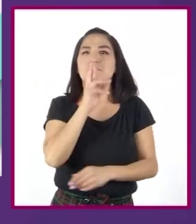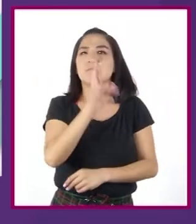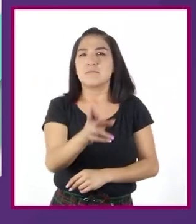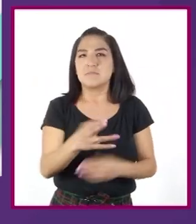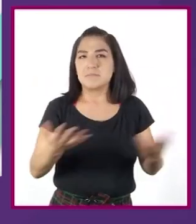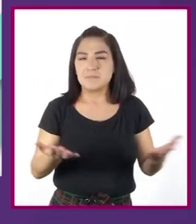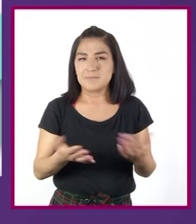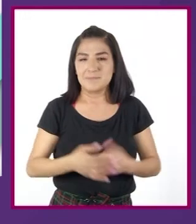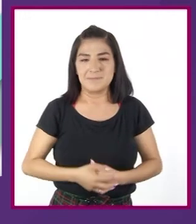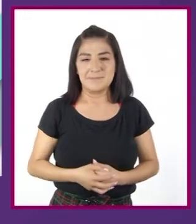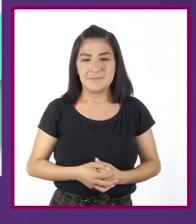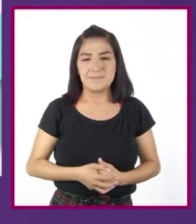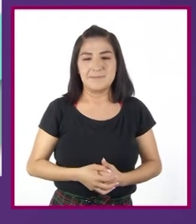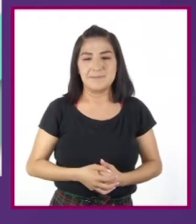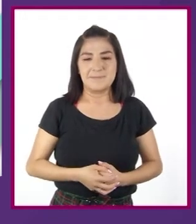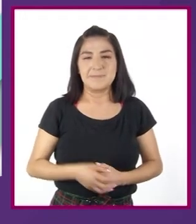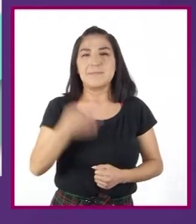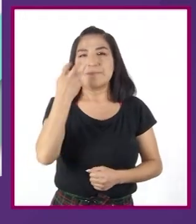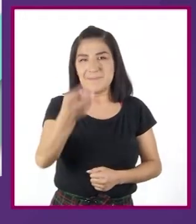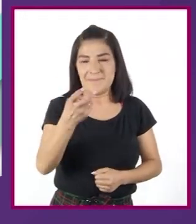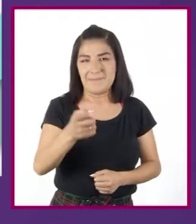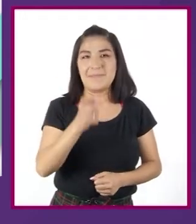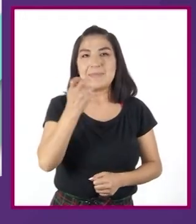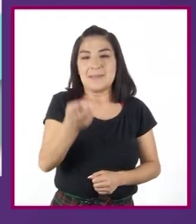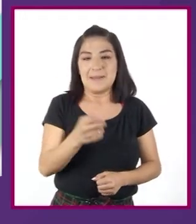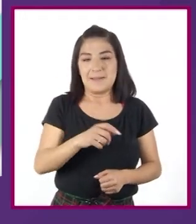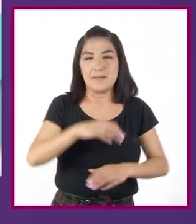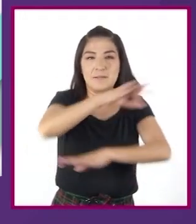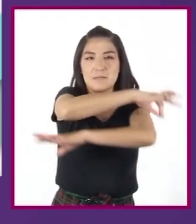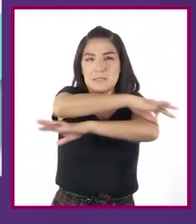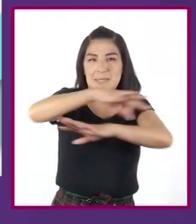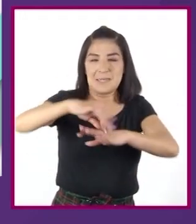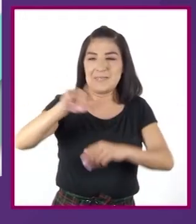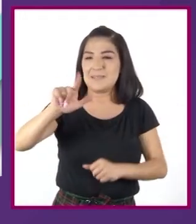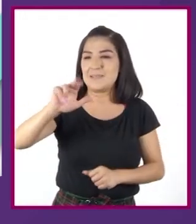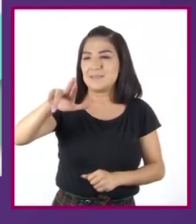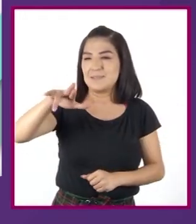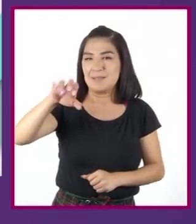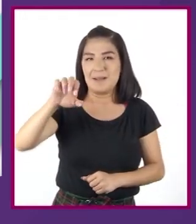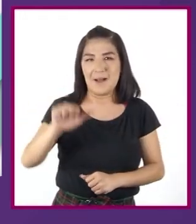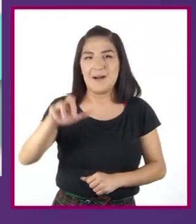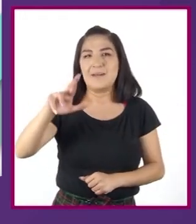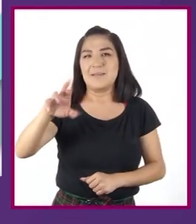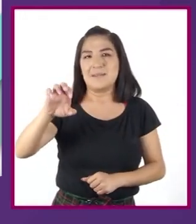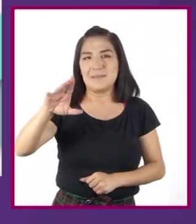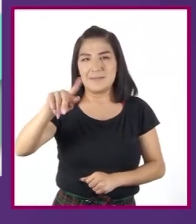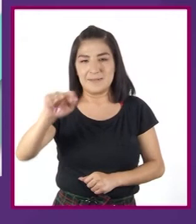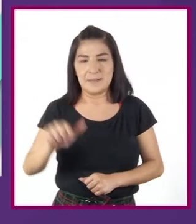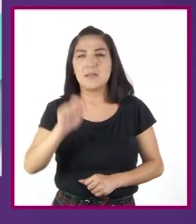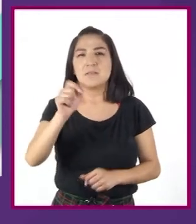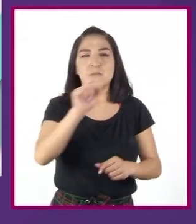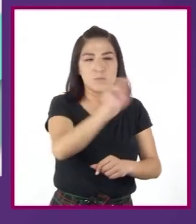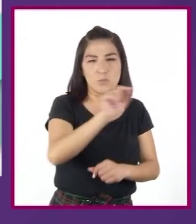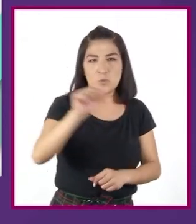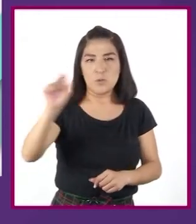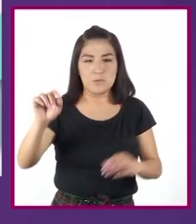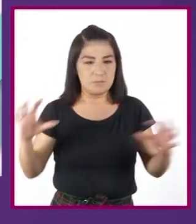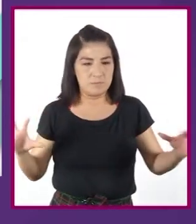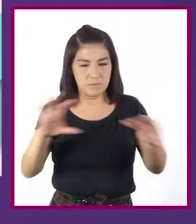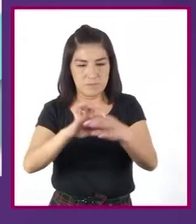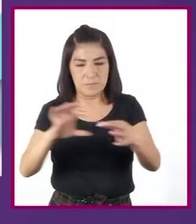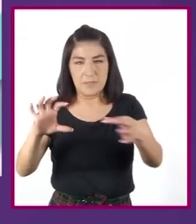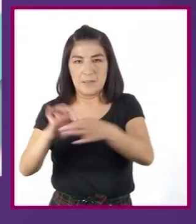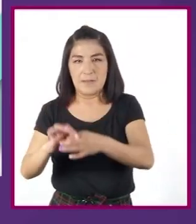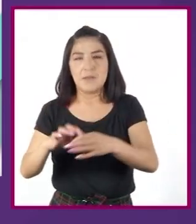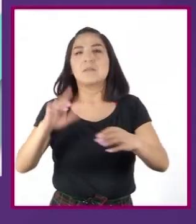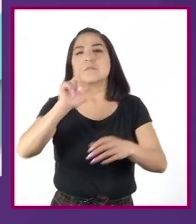obtenidos? Así es, se formó una línea recta al ubicar los puntos a partir de las coordenadas de la tabla